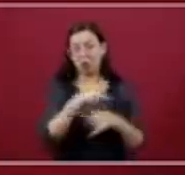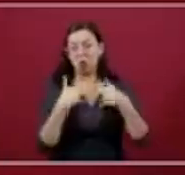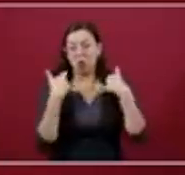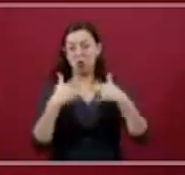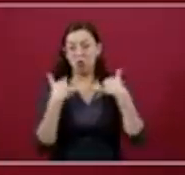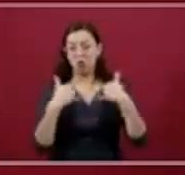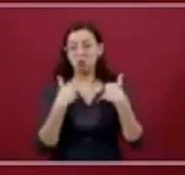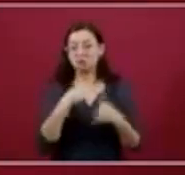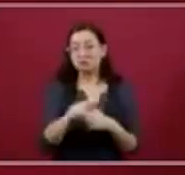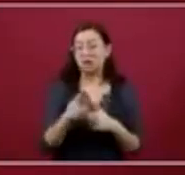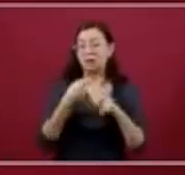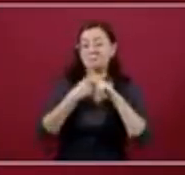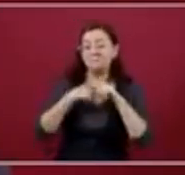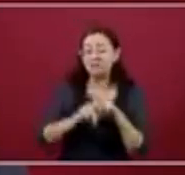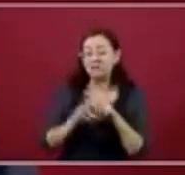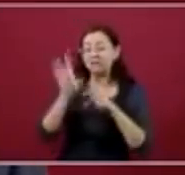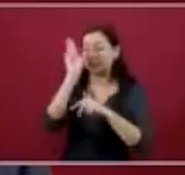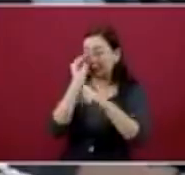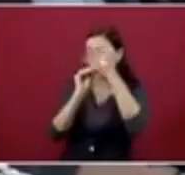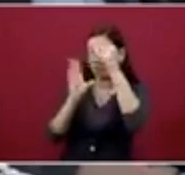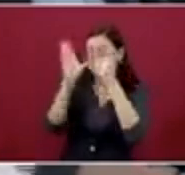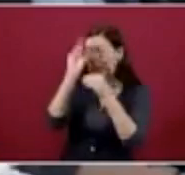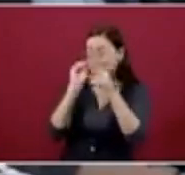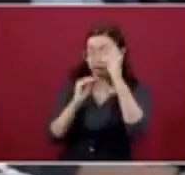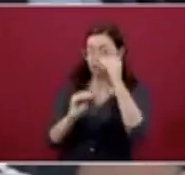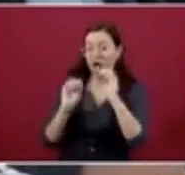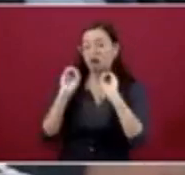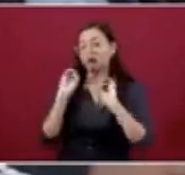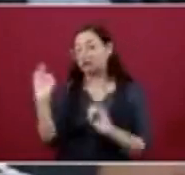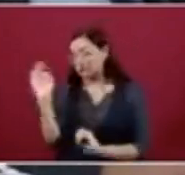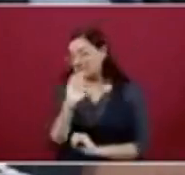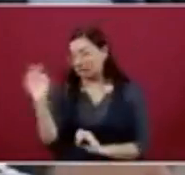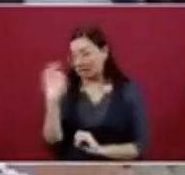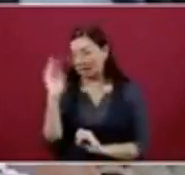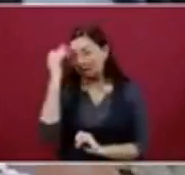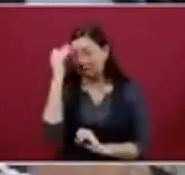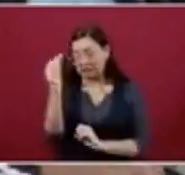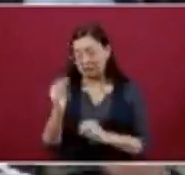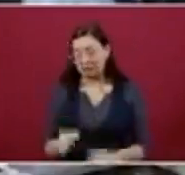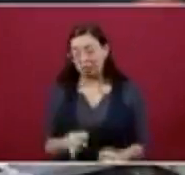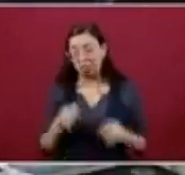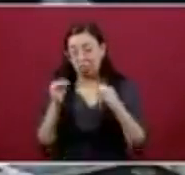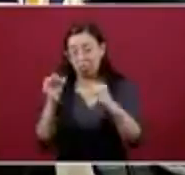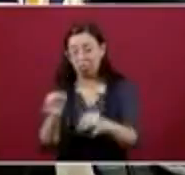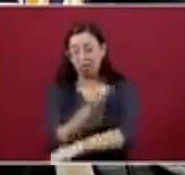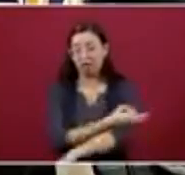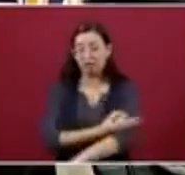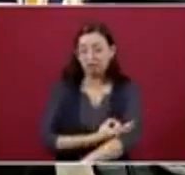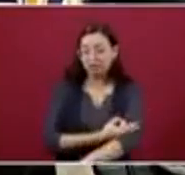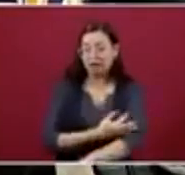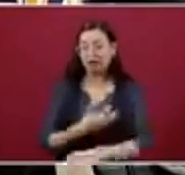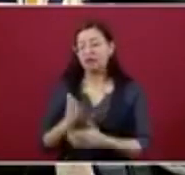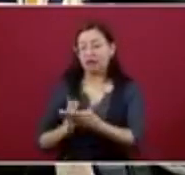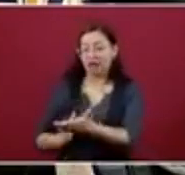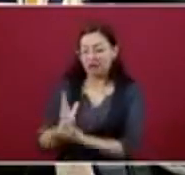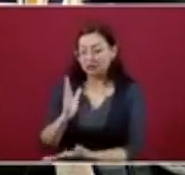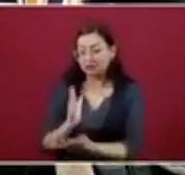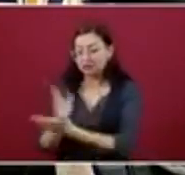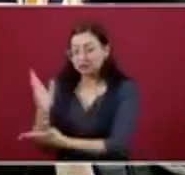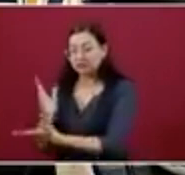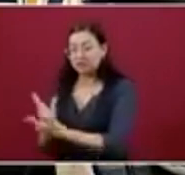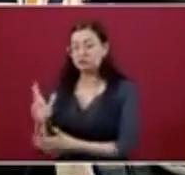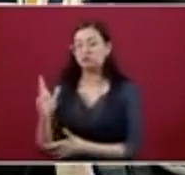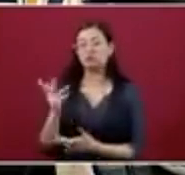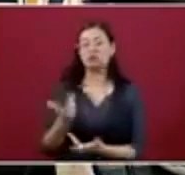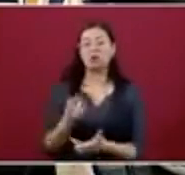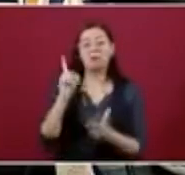aprendices y esto retardará, digamos, que se concrete el acceso de las personas a esos archivos